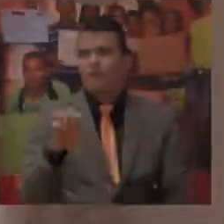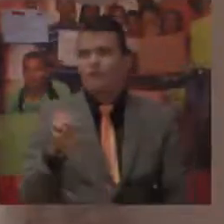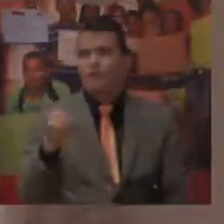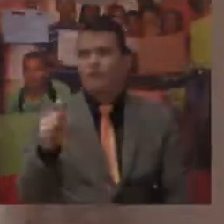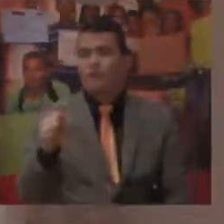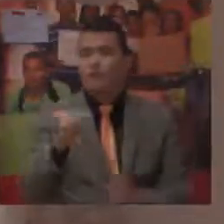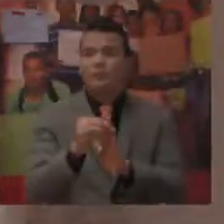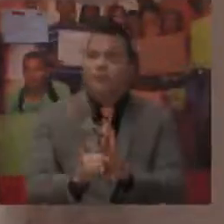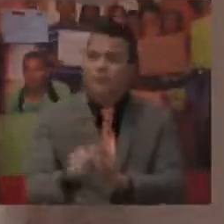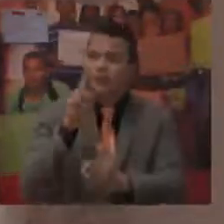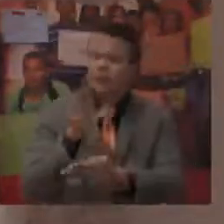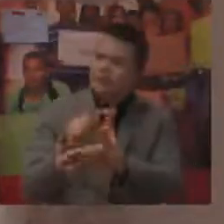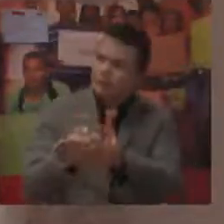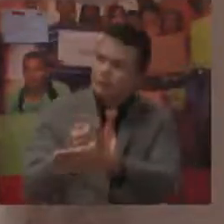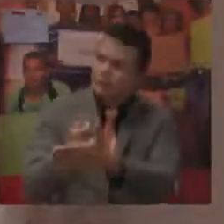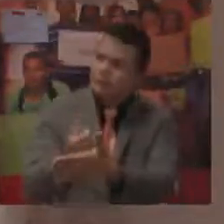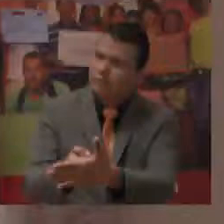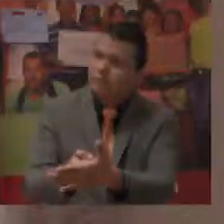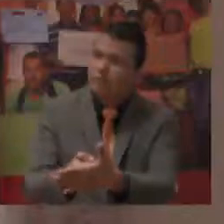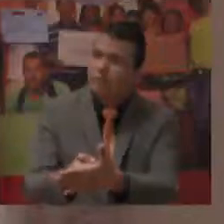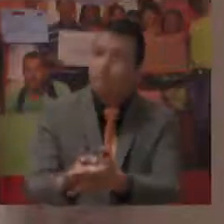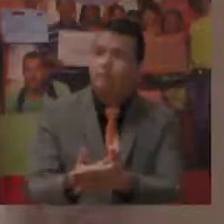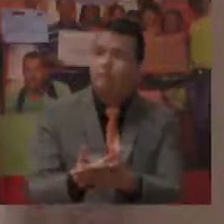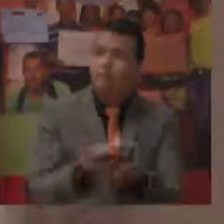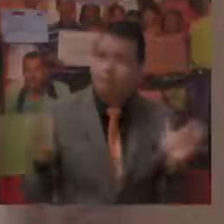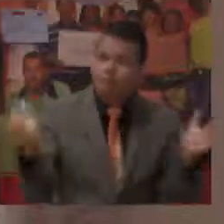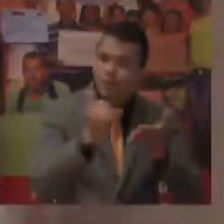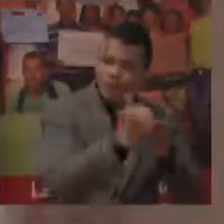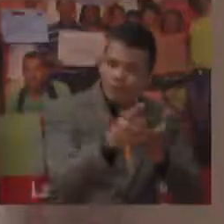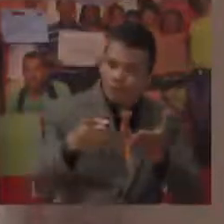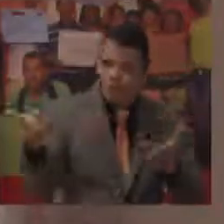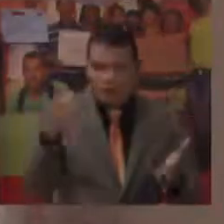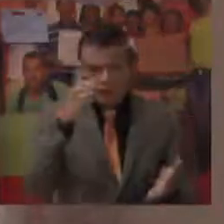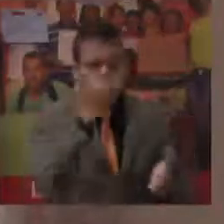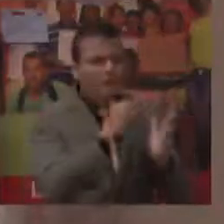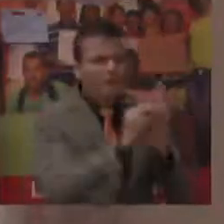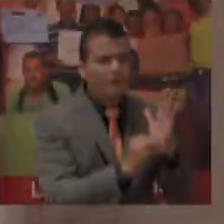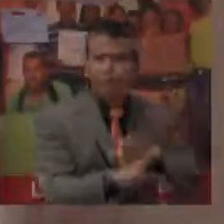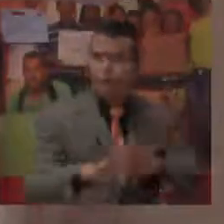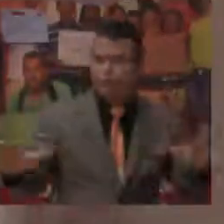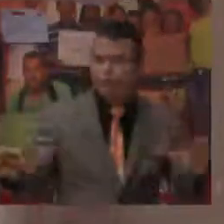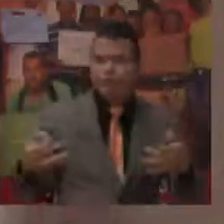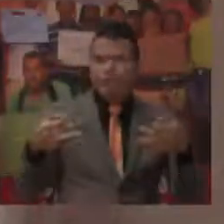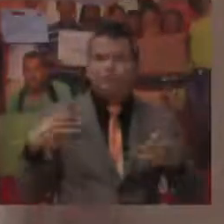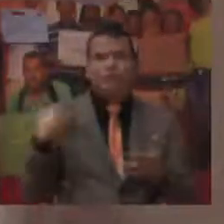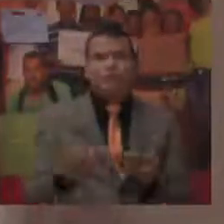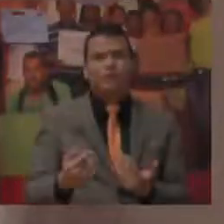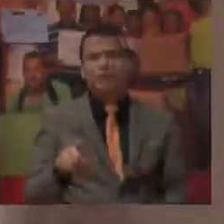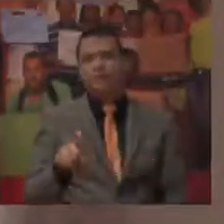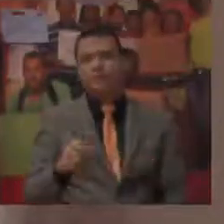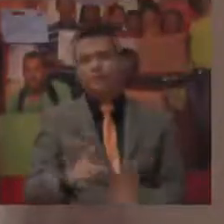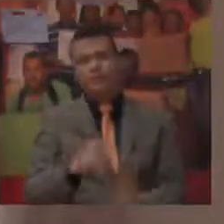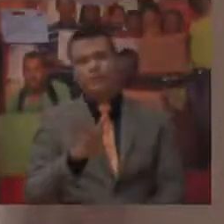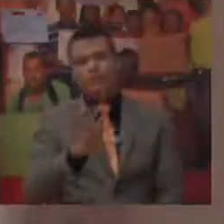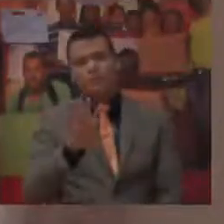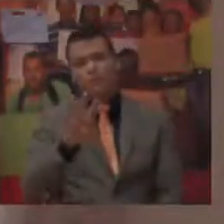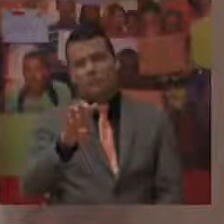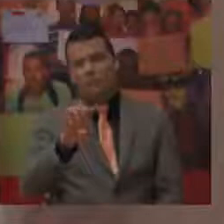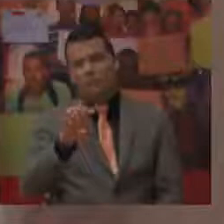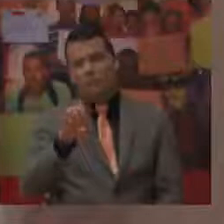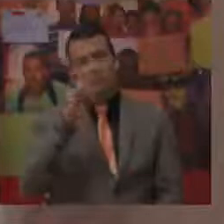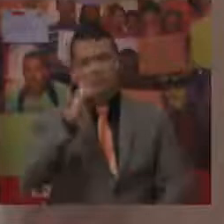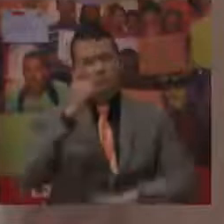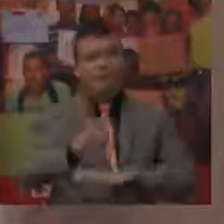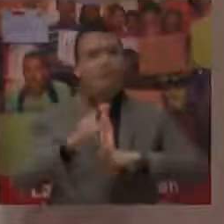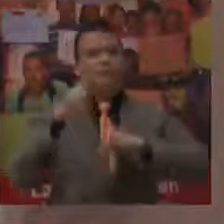16.910 veces la aplicación o concesión de beneficios jurídicos. Tenemos a la fecha 6.459